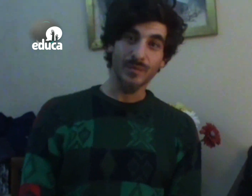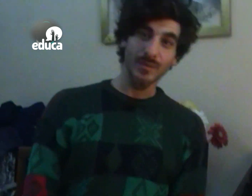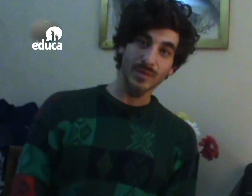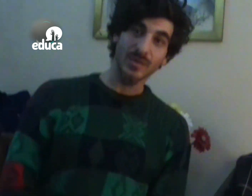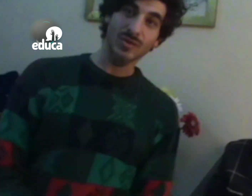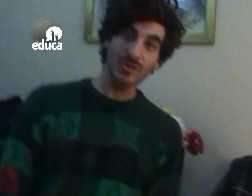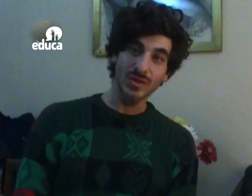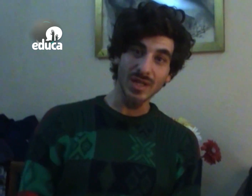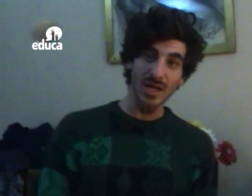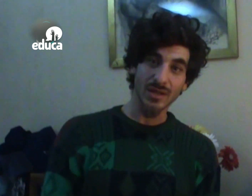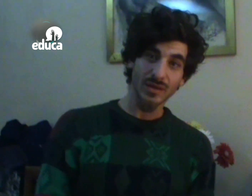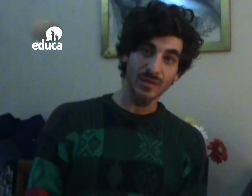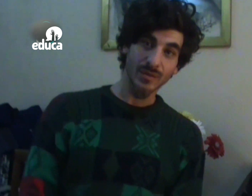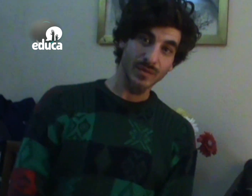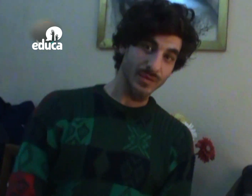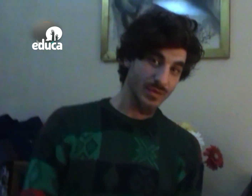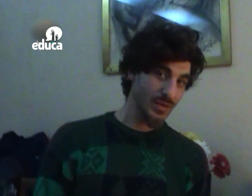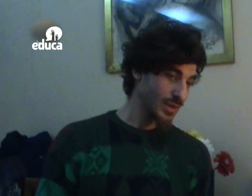perfecto